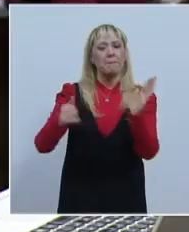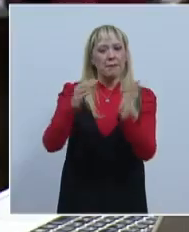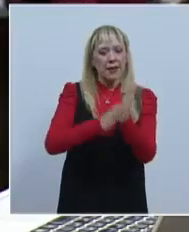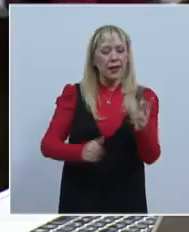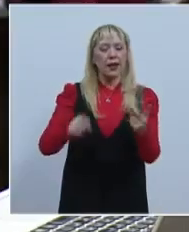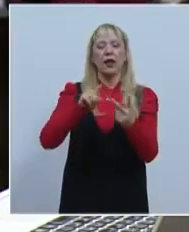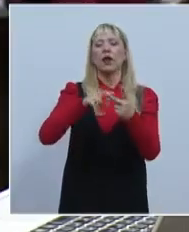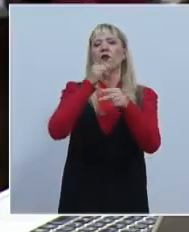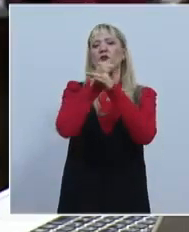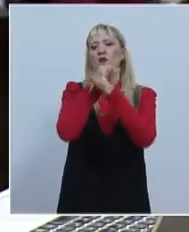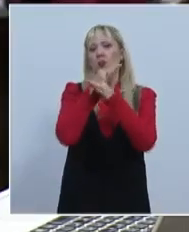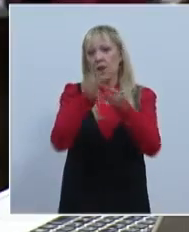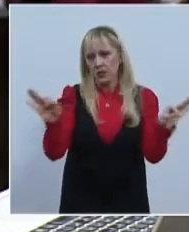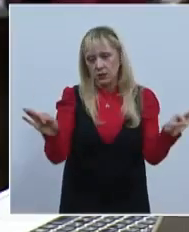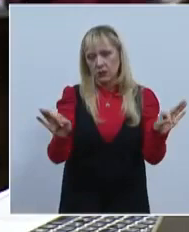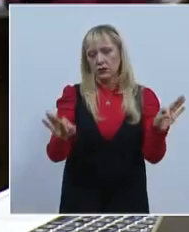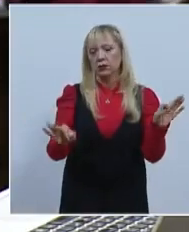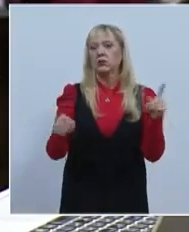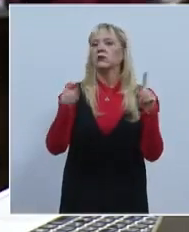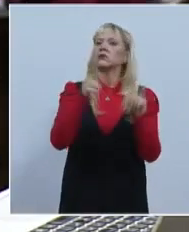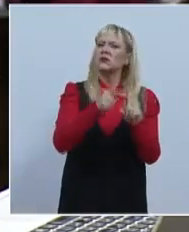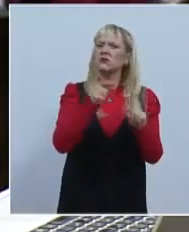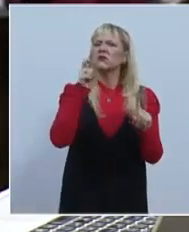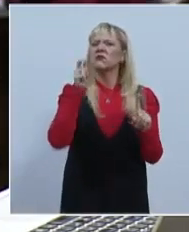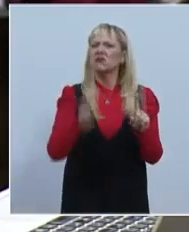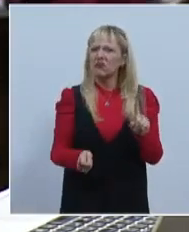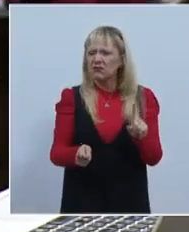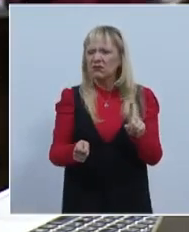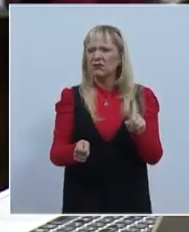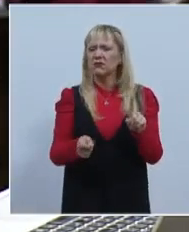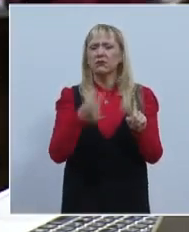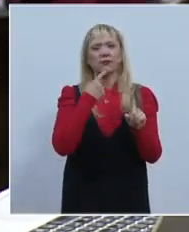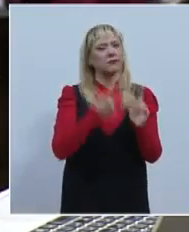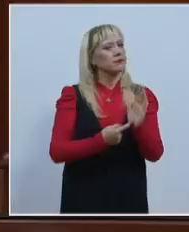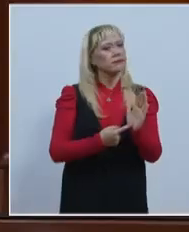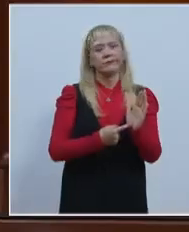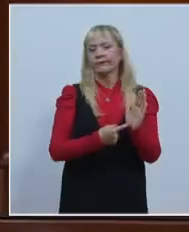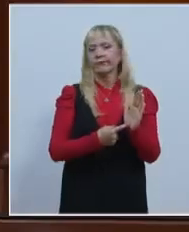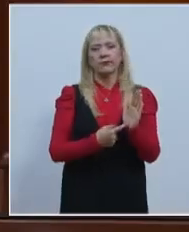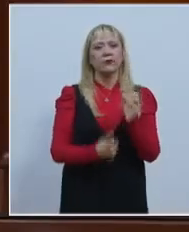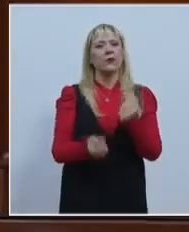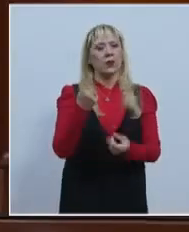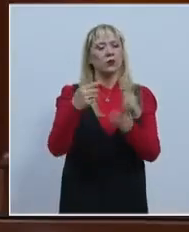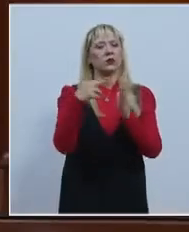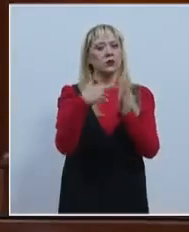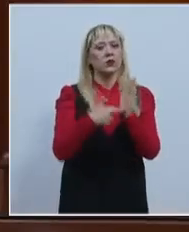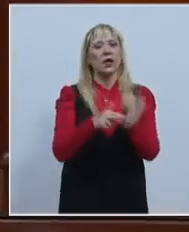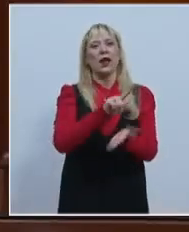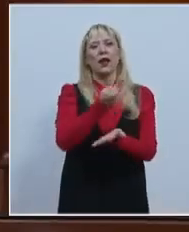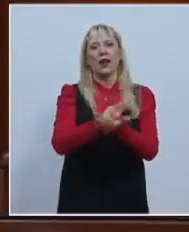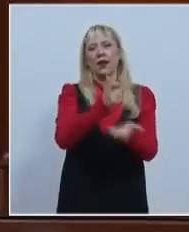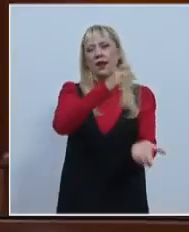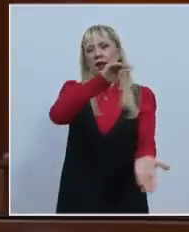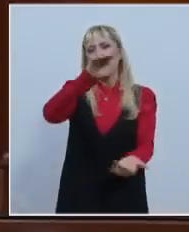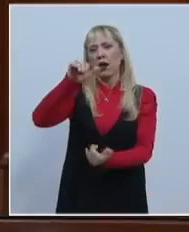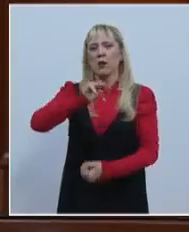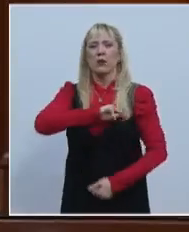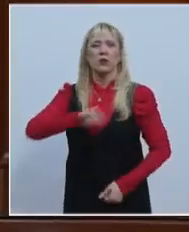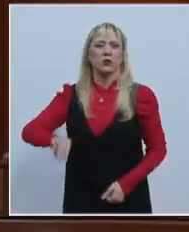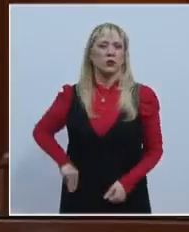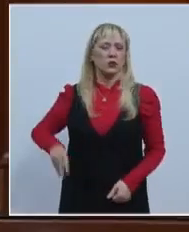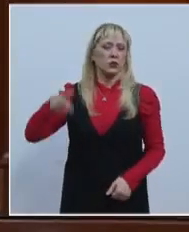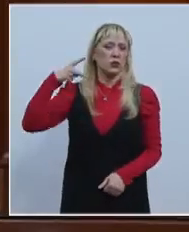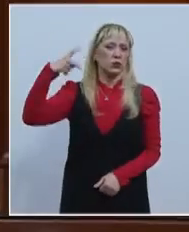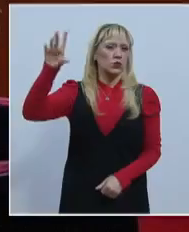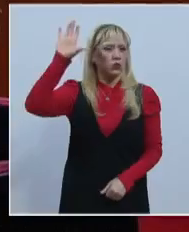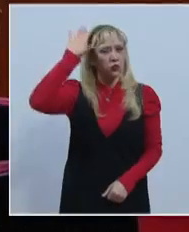pública. En el primer caso se trató de la declaración de invalidez de diversas disposiciones de leyes de ingresos de municipios del